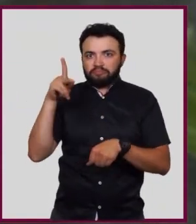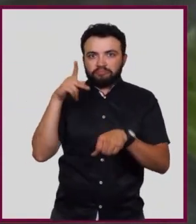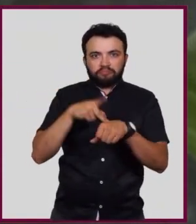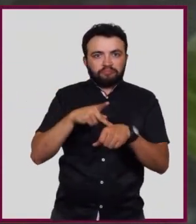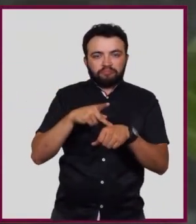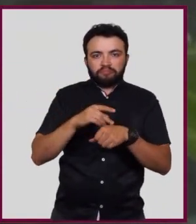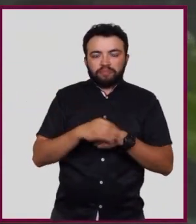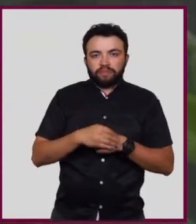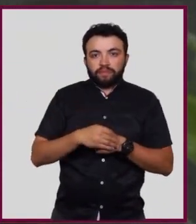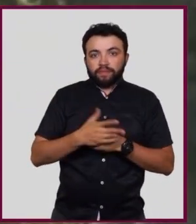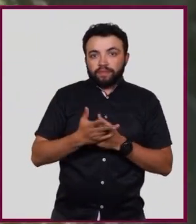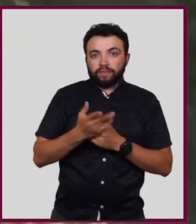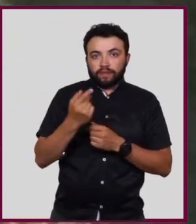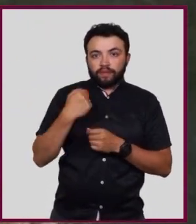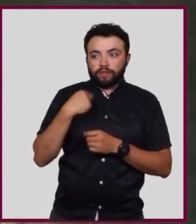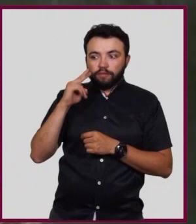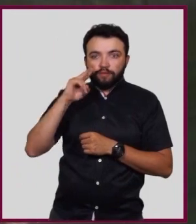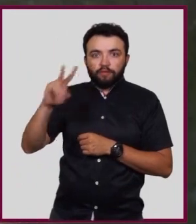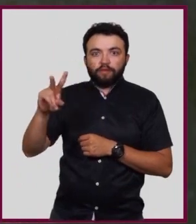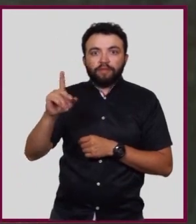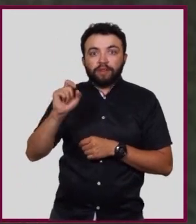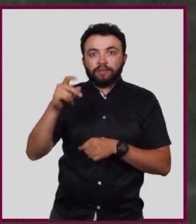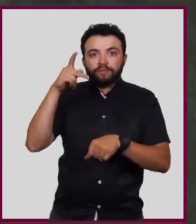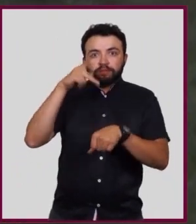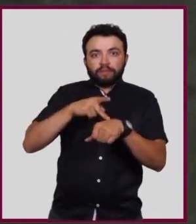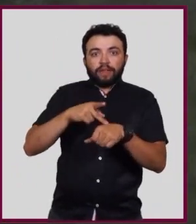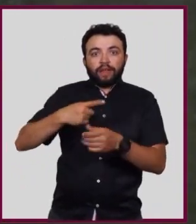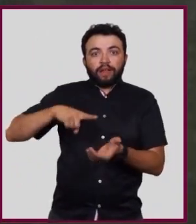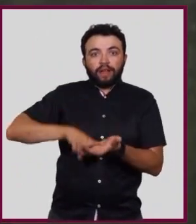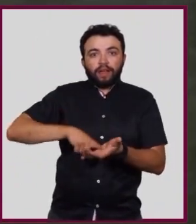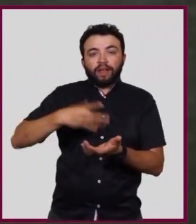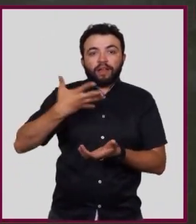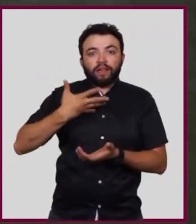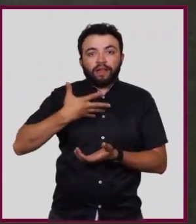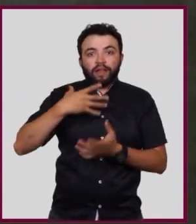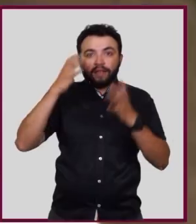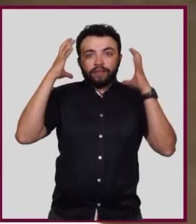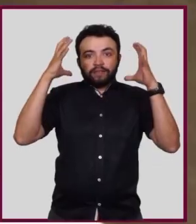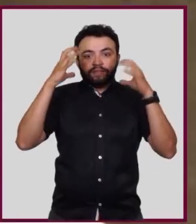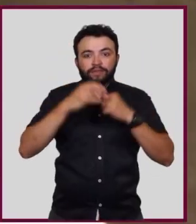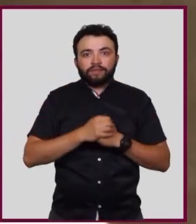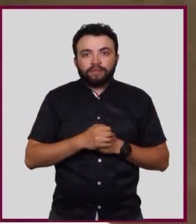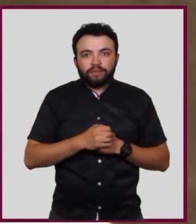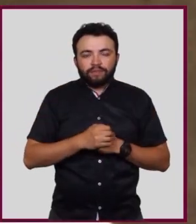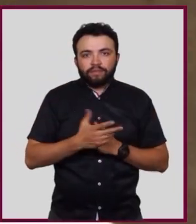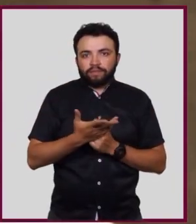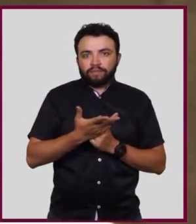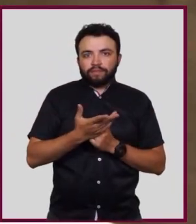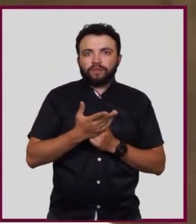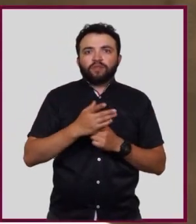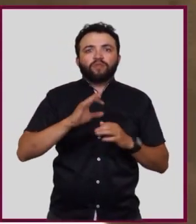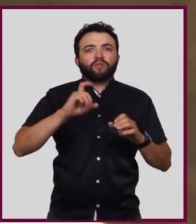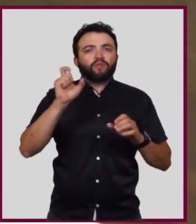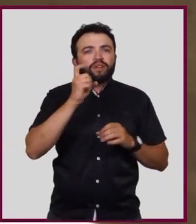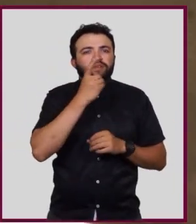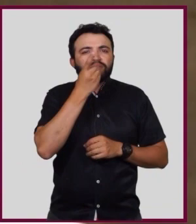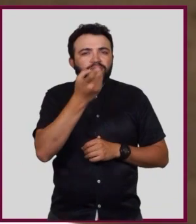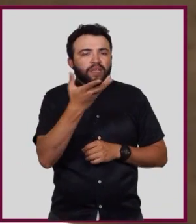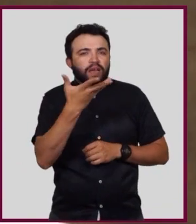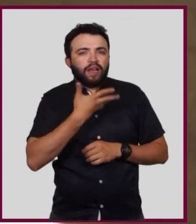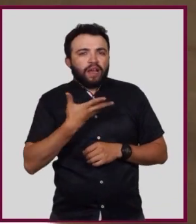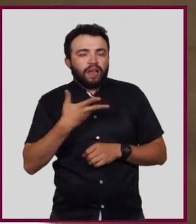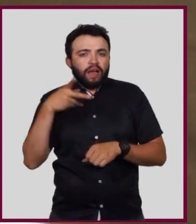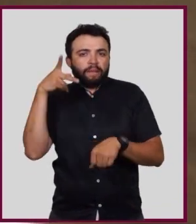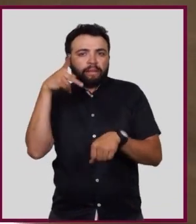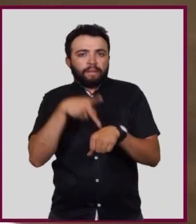vio. Encontramos la cabeza en lugar de la piedra que él vio. Y por lo general, cuando dicen, es que hay una